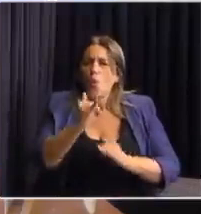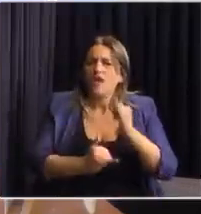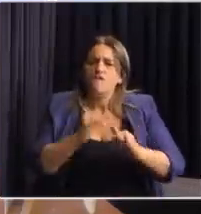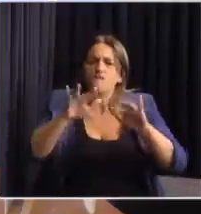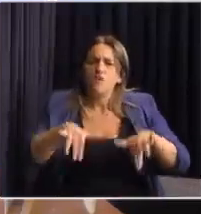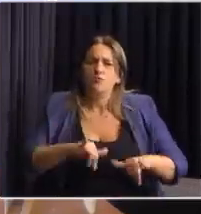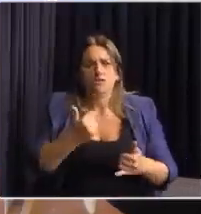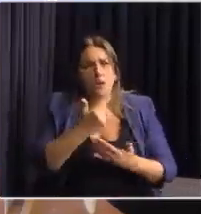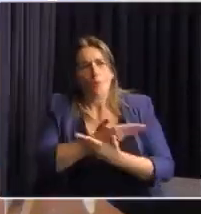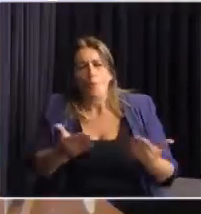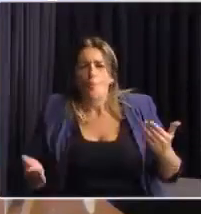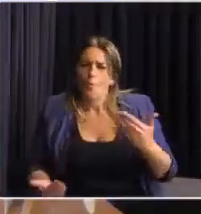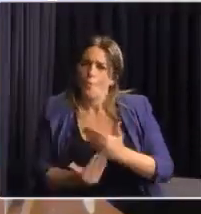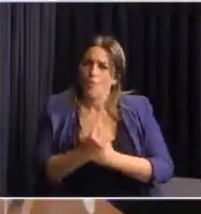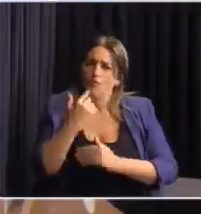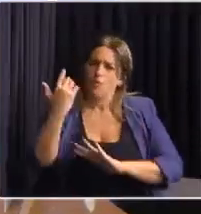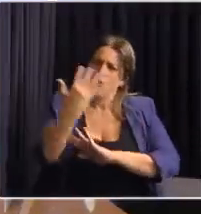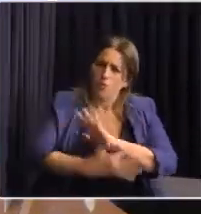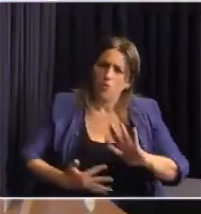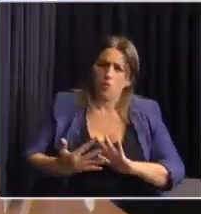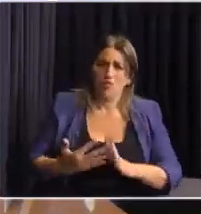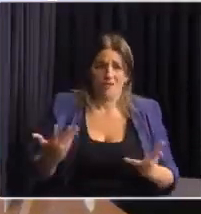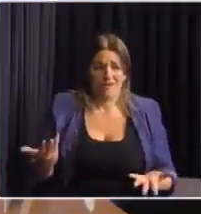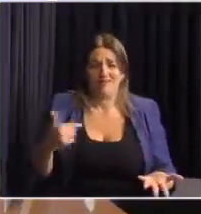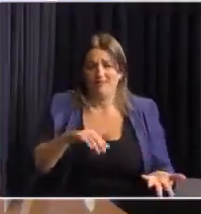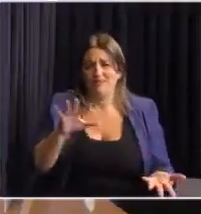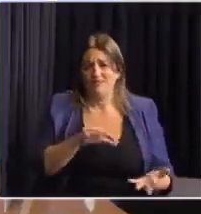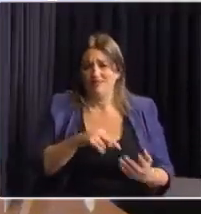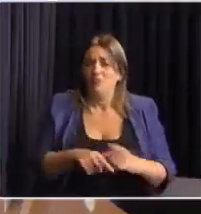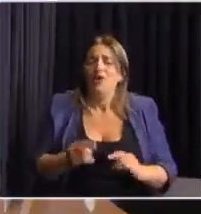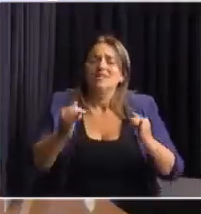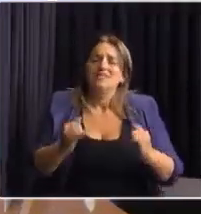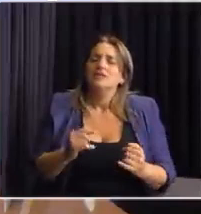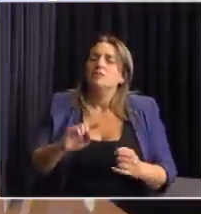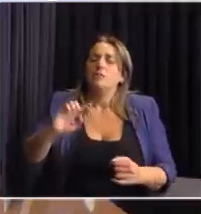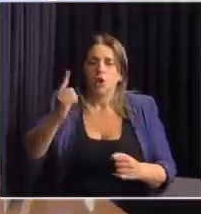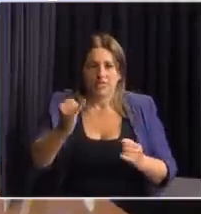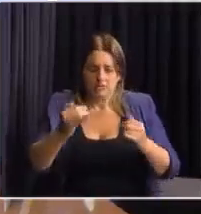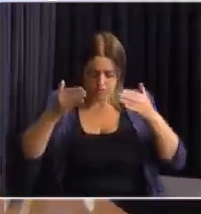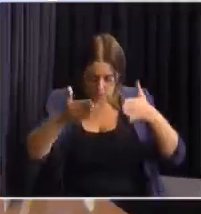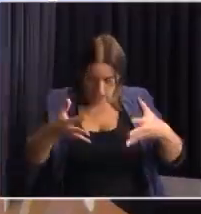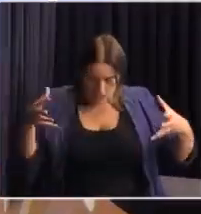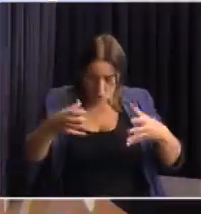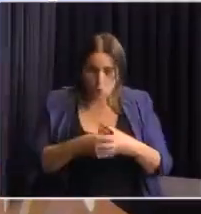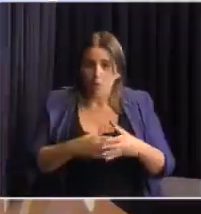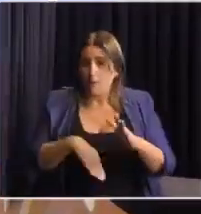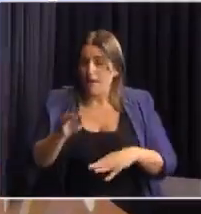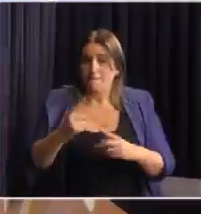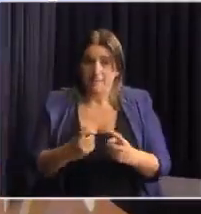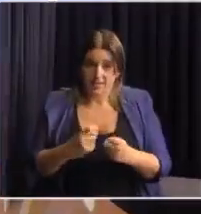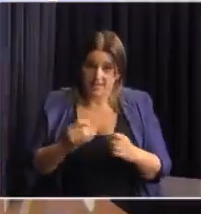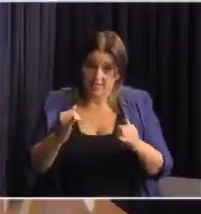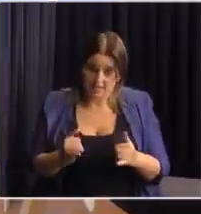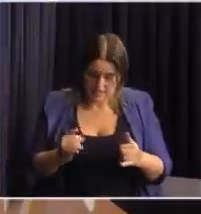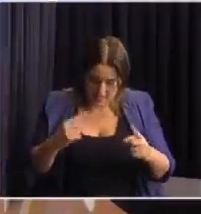ha presentado a nivel nacional ahora, y por eso lo pusimos acá, sin perjuicio de atender y priorizar los sectores más vulnerables, como lo